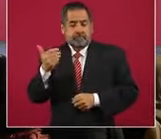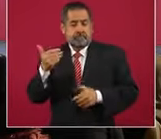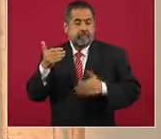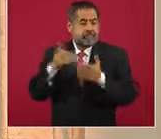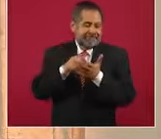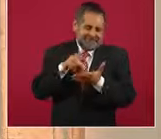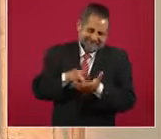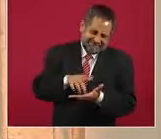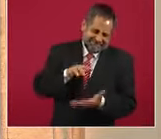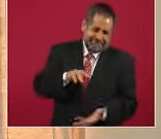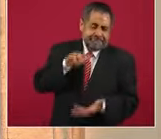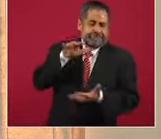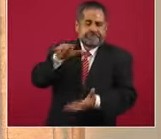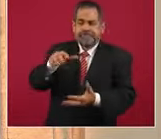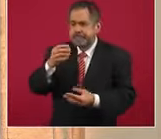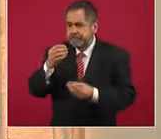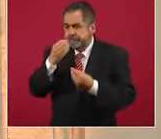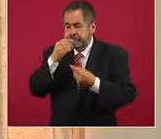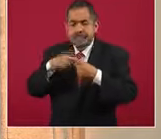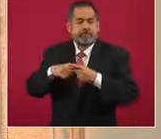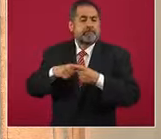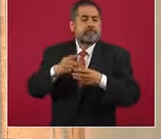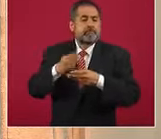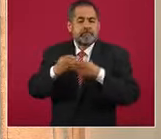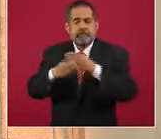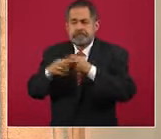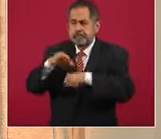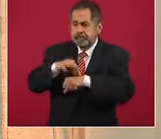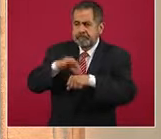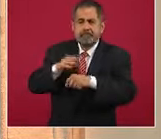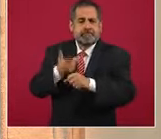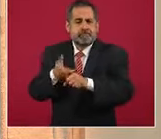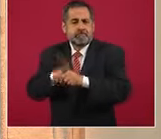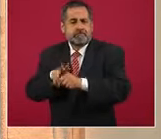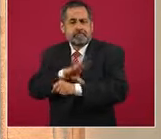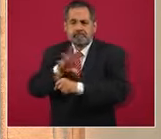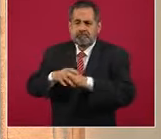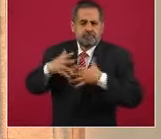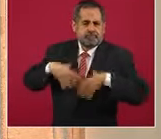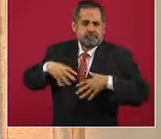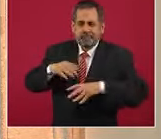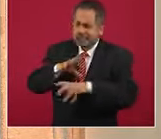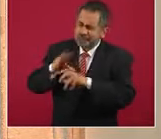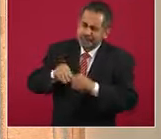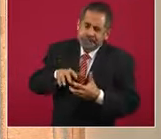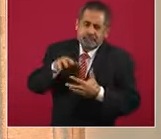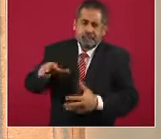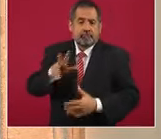medicamentos, equipos de protección, vestuario y material hospitalario, acumulándose un total de